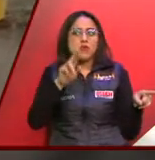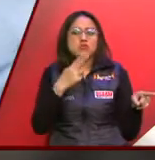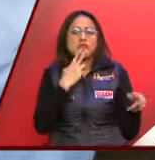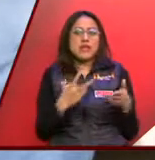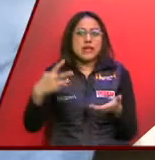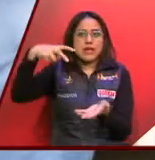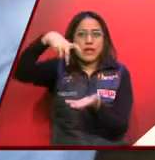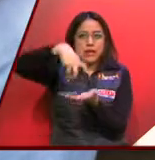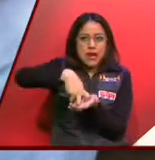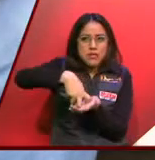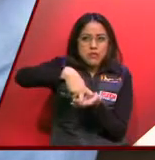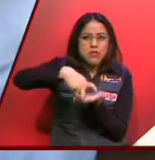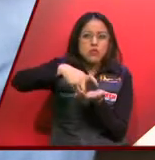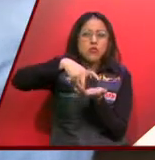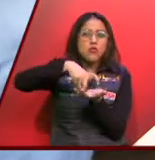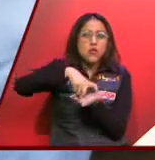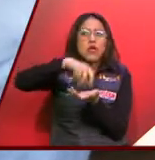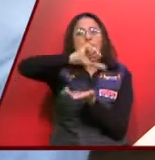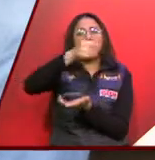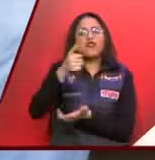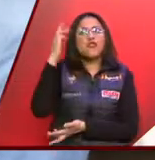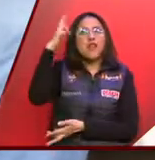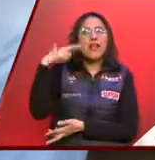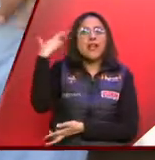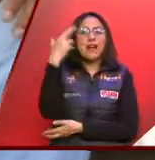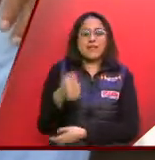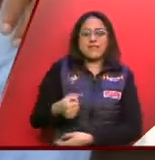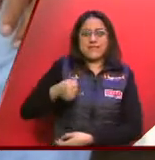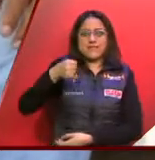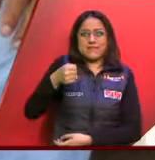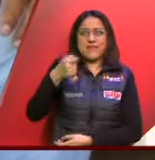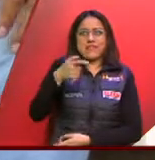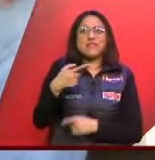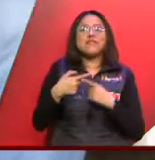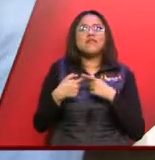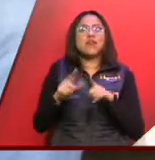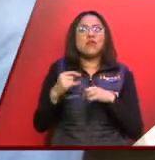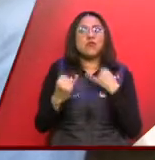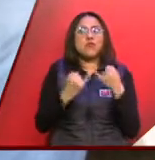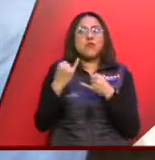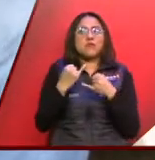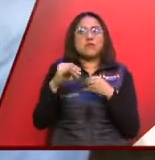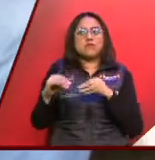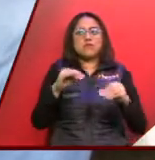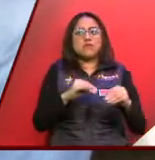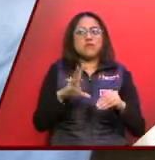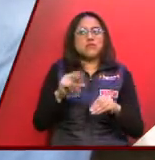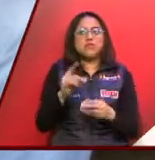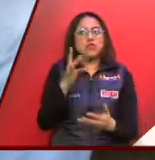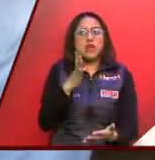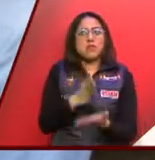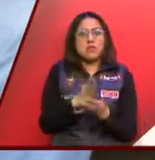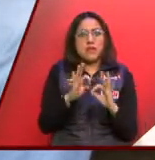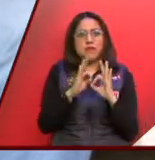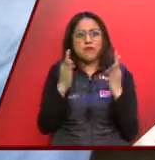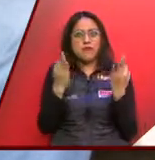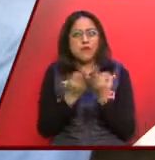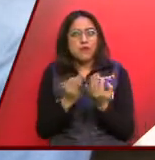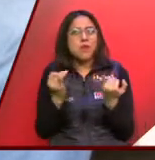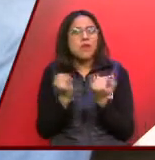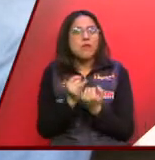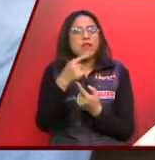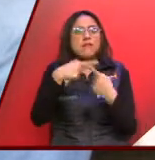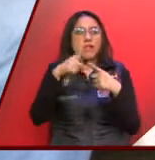hincado y el rey que lleva el bastón de mando. Eso es lo que hace la característica de un juego de ajedrez, no sencillamente las piezas, sino también